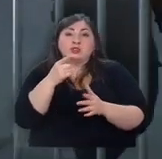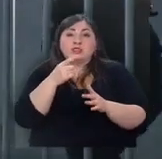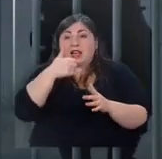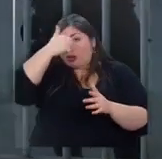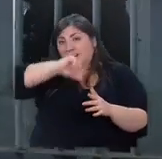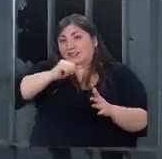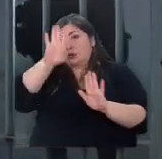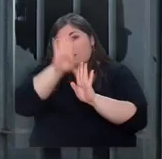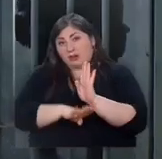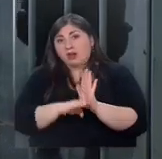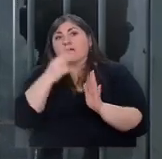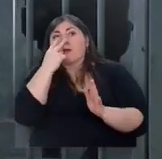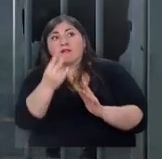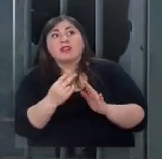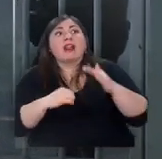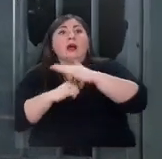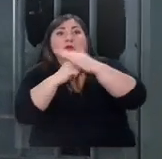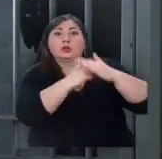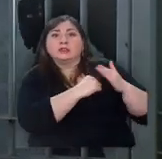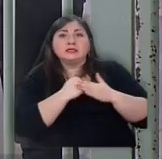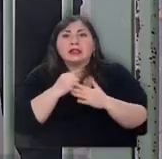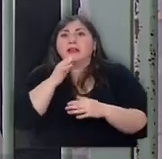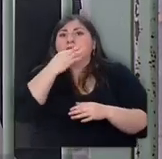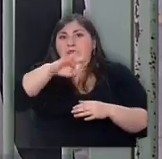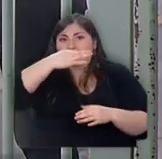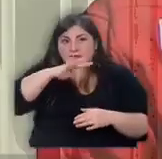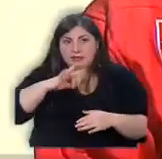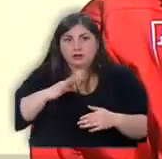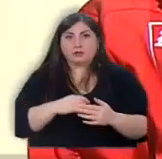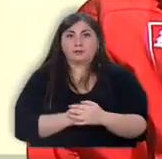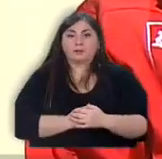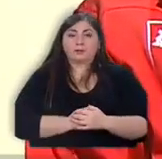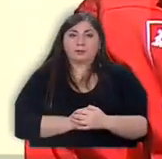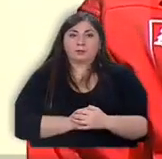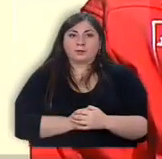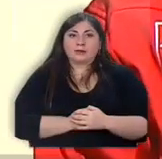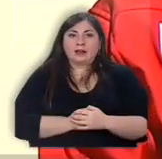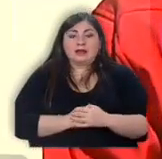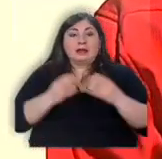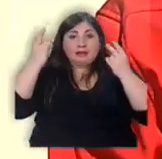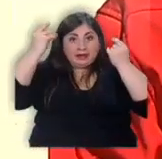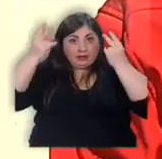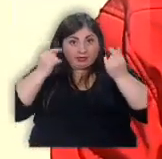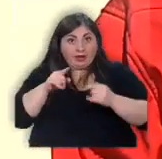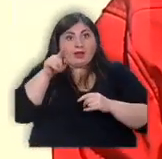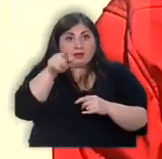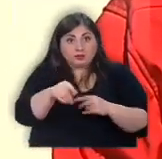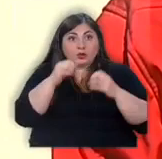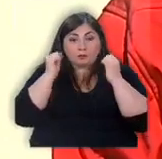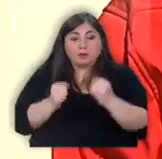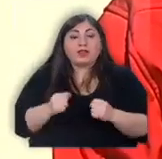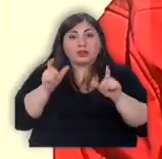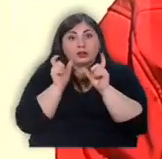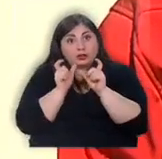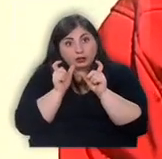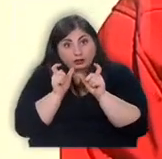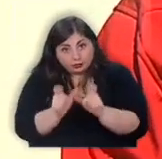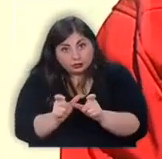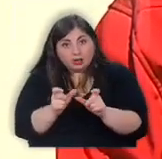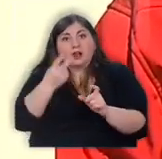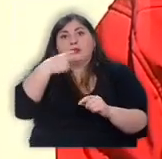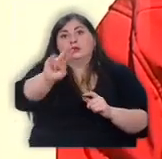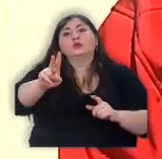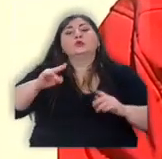las autoridades en torno a estas medidas. Obviamente la idea de esa aplicación es poder controlar en sus